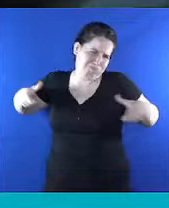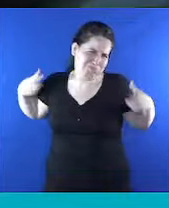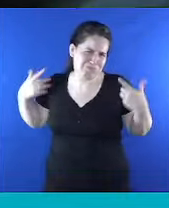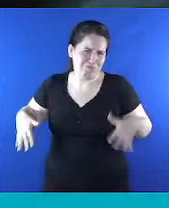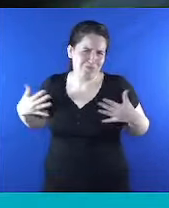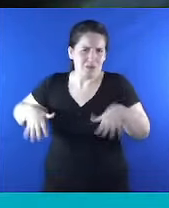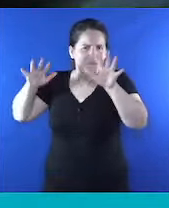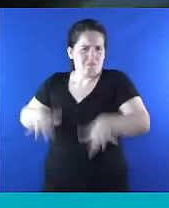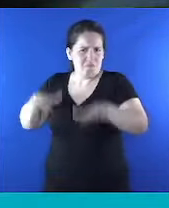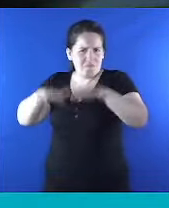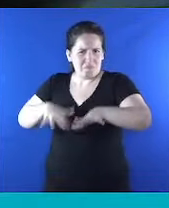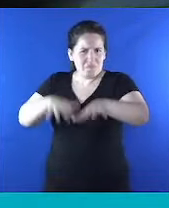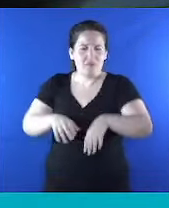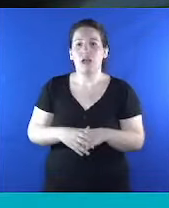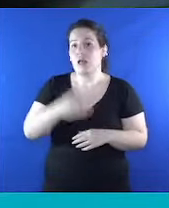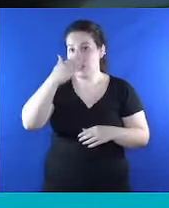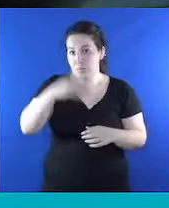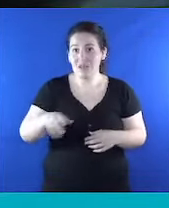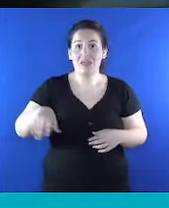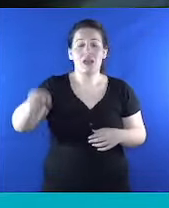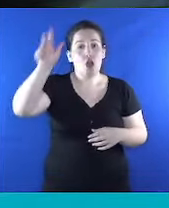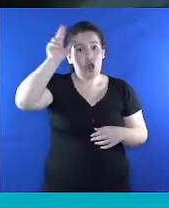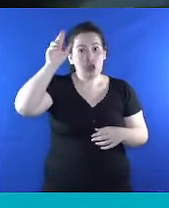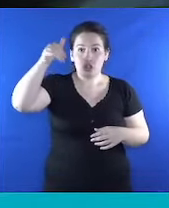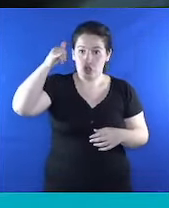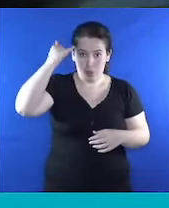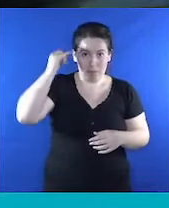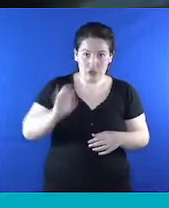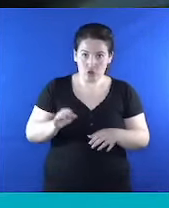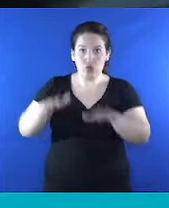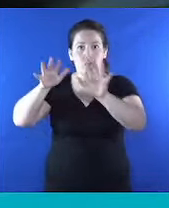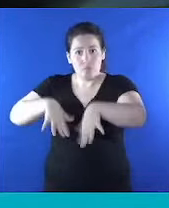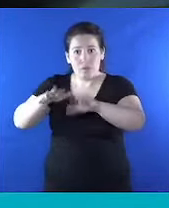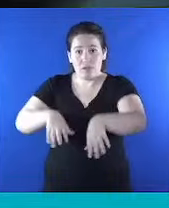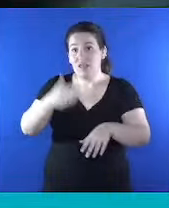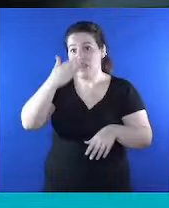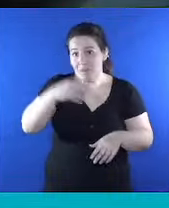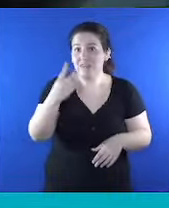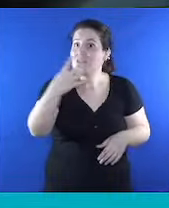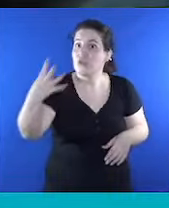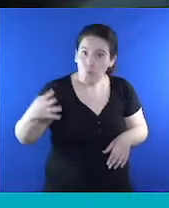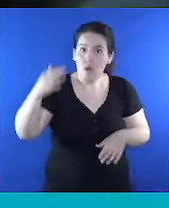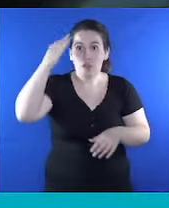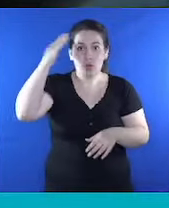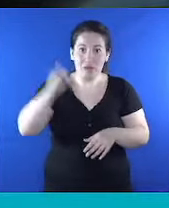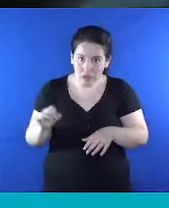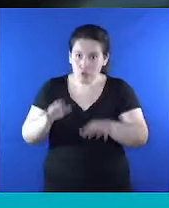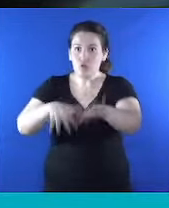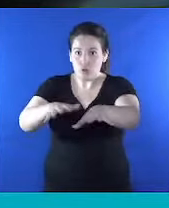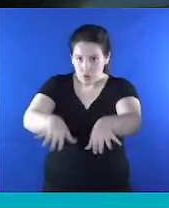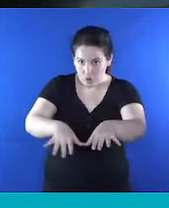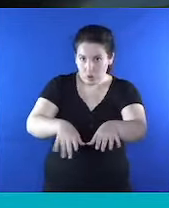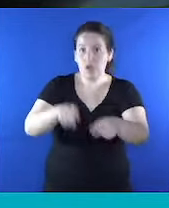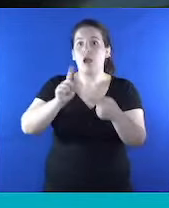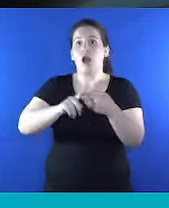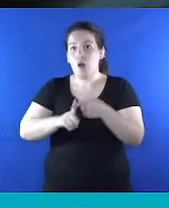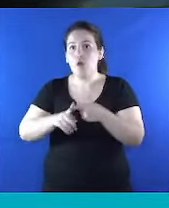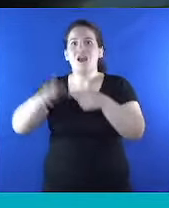digo después tuvieron el 8m después tuvieron el 24 de marzo ahora tienen la marcha de las